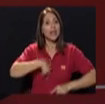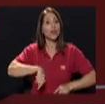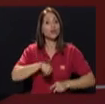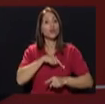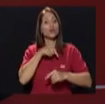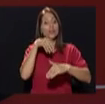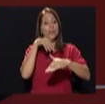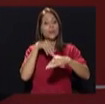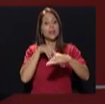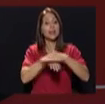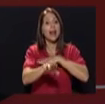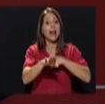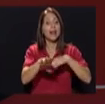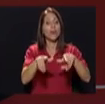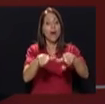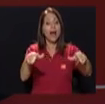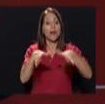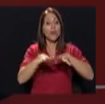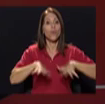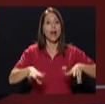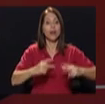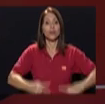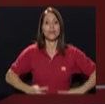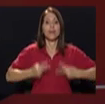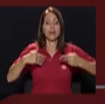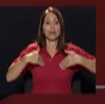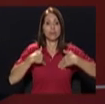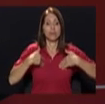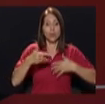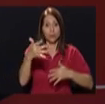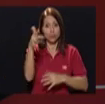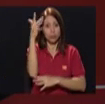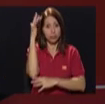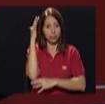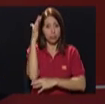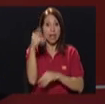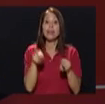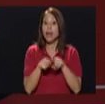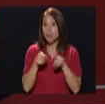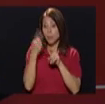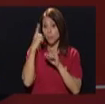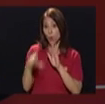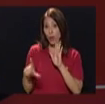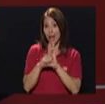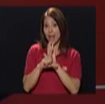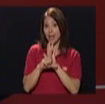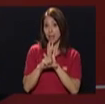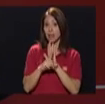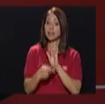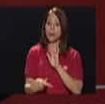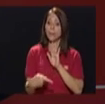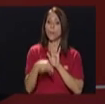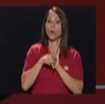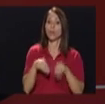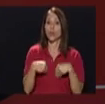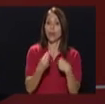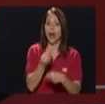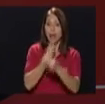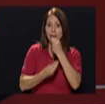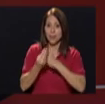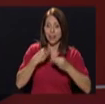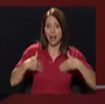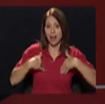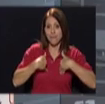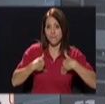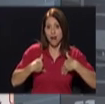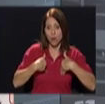introducirnos en el hábitat de la vida silvestre. Justamente cuando también, aunque por ley de vida silvestre está prohibido alimentar